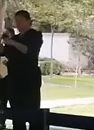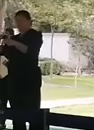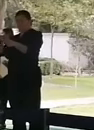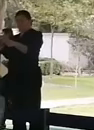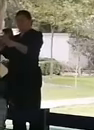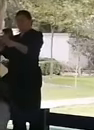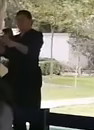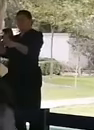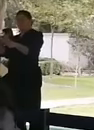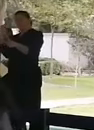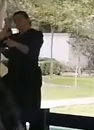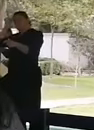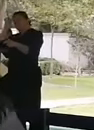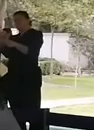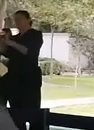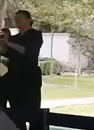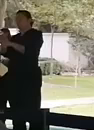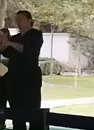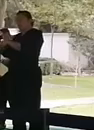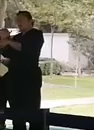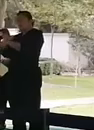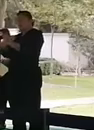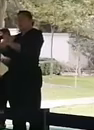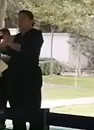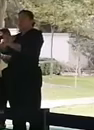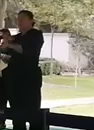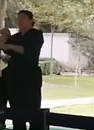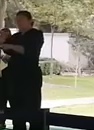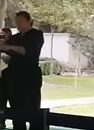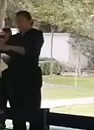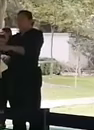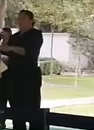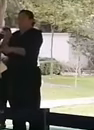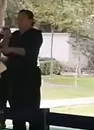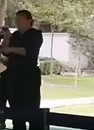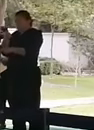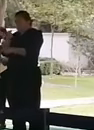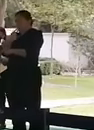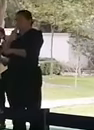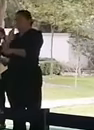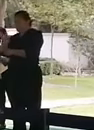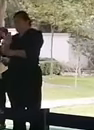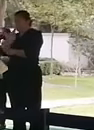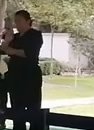de automotriz. Eso se va resolviendo, ¿no? Se está resolviendo